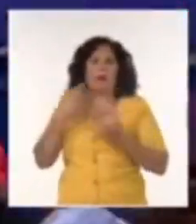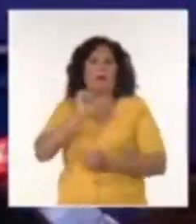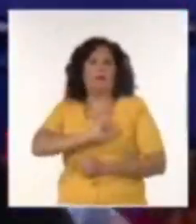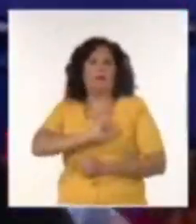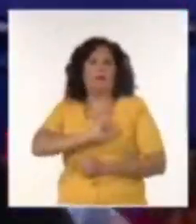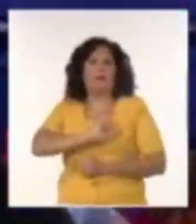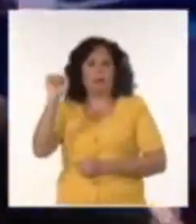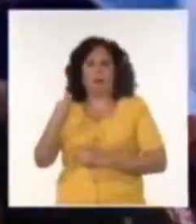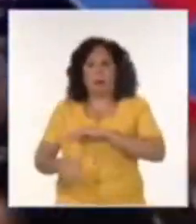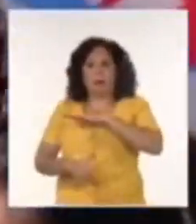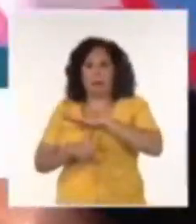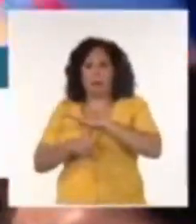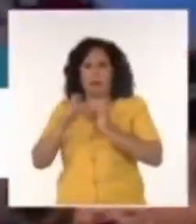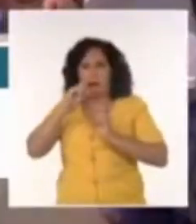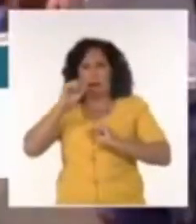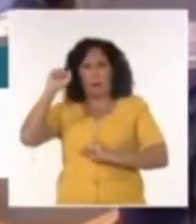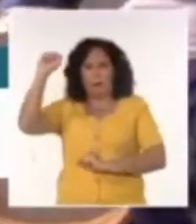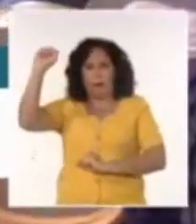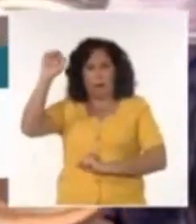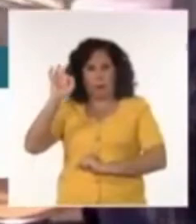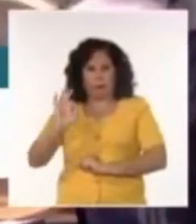presidente.